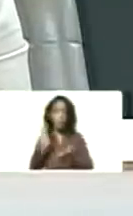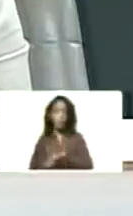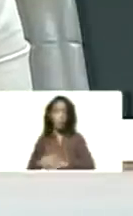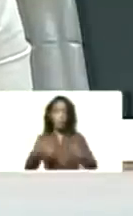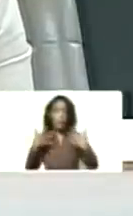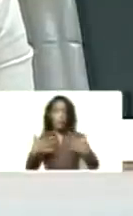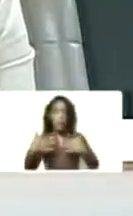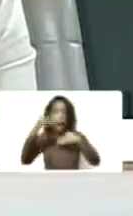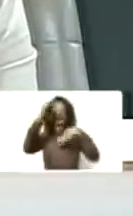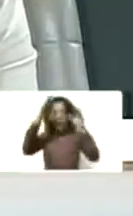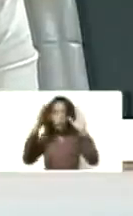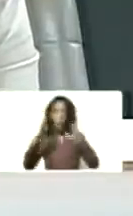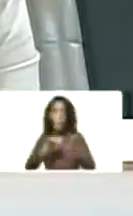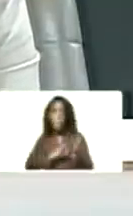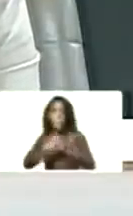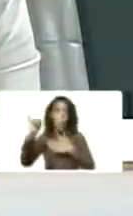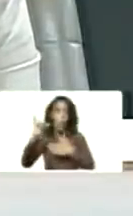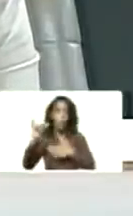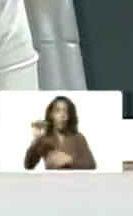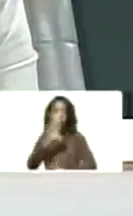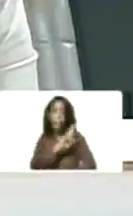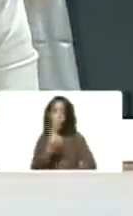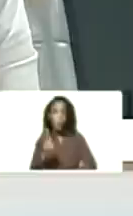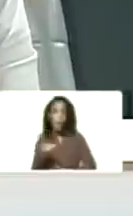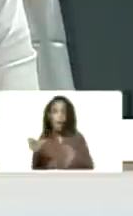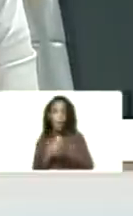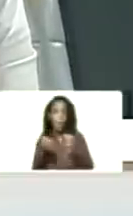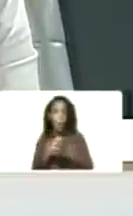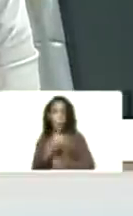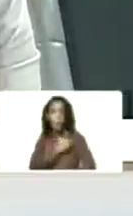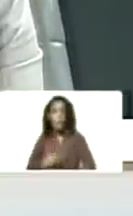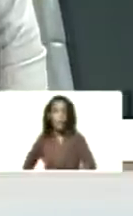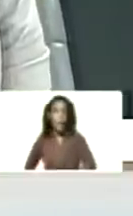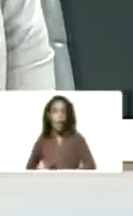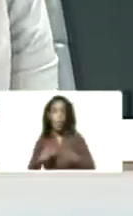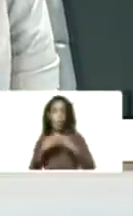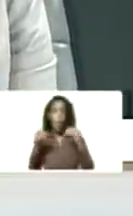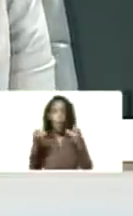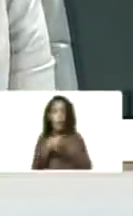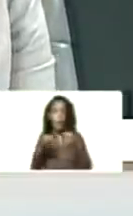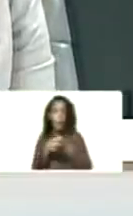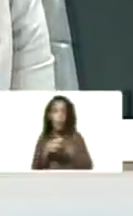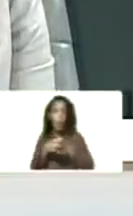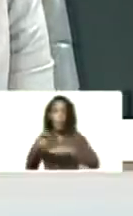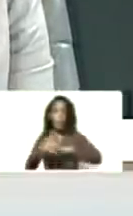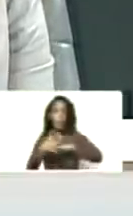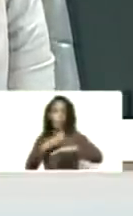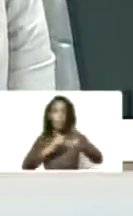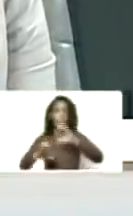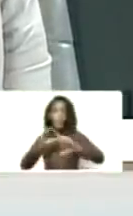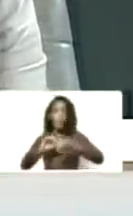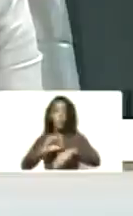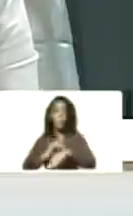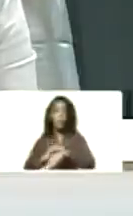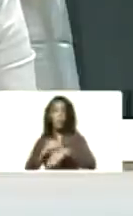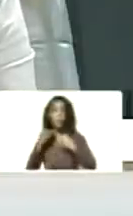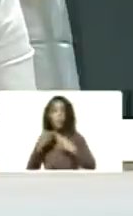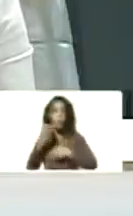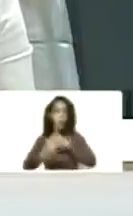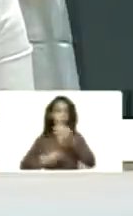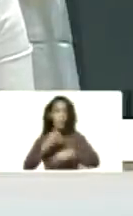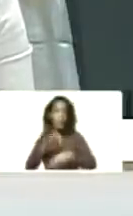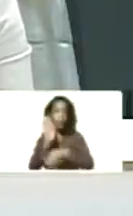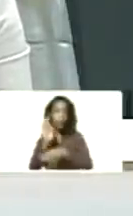alerta máxima como República y a la Comisión Presidencial y a todo el equipo técnico y científico y médico para garantizar